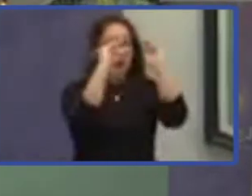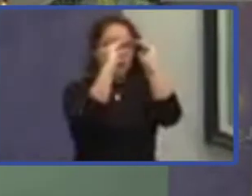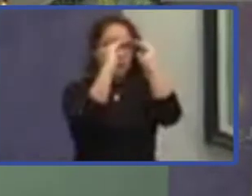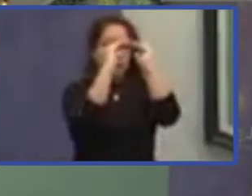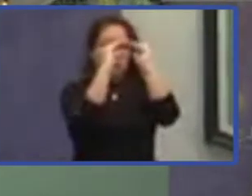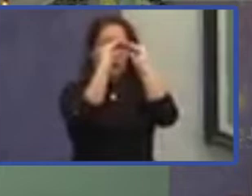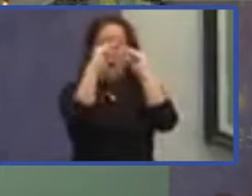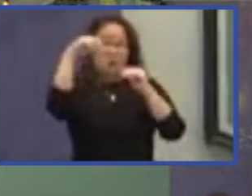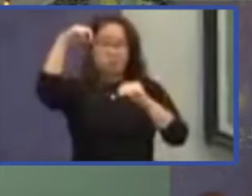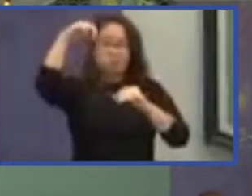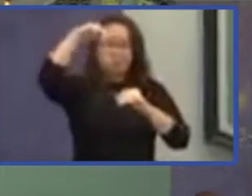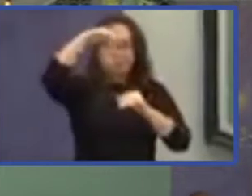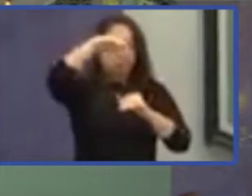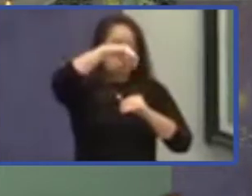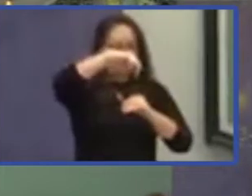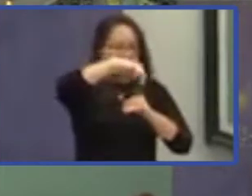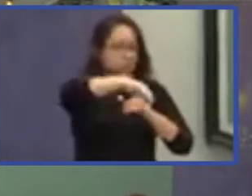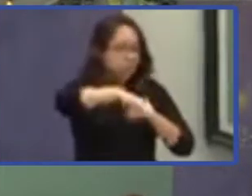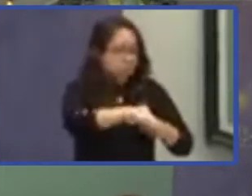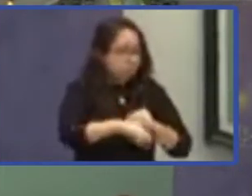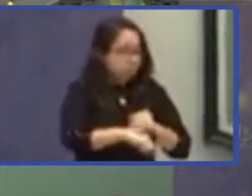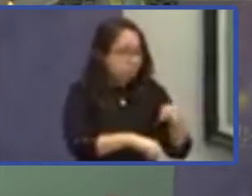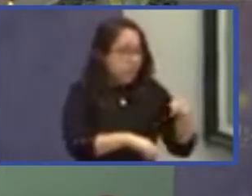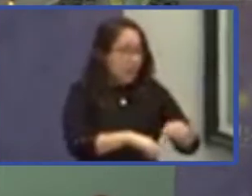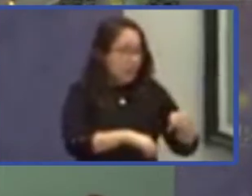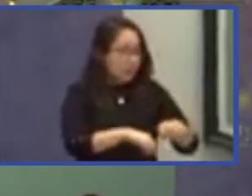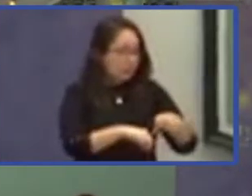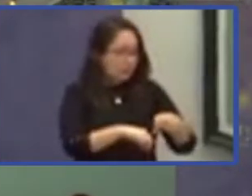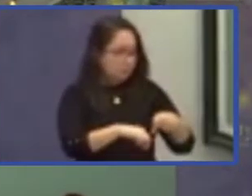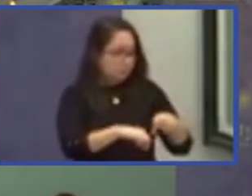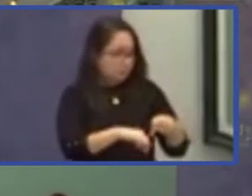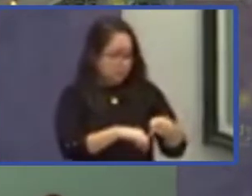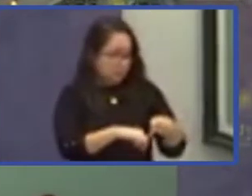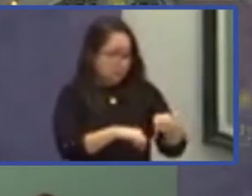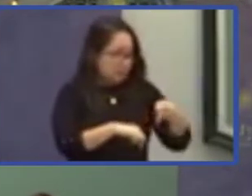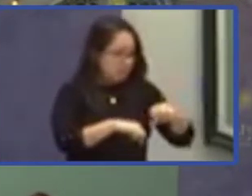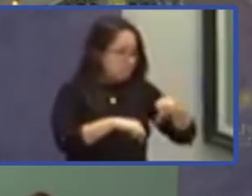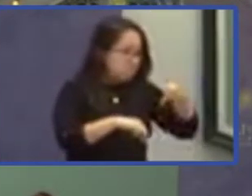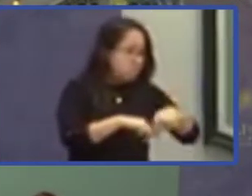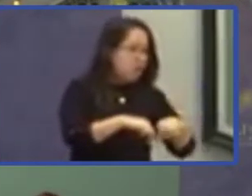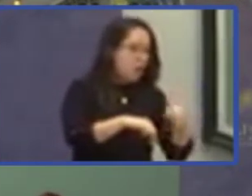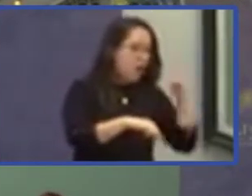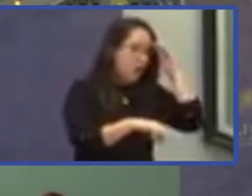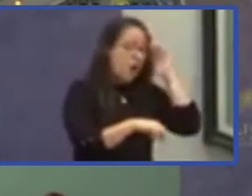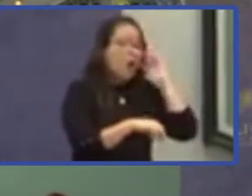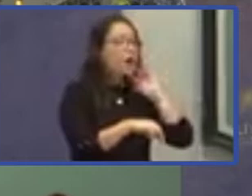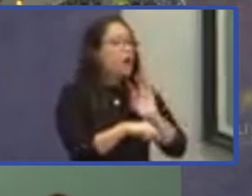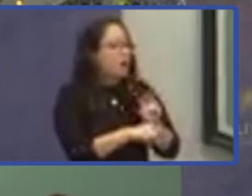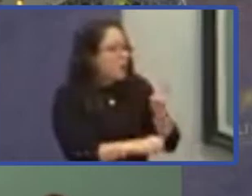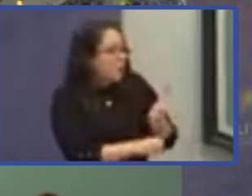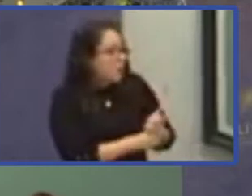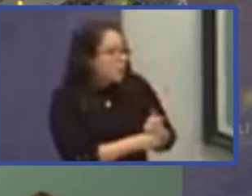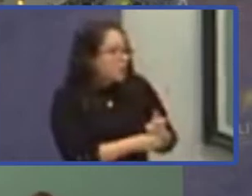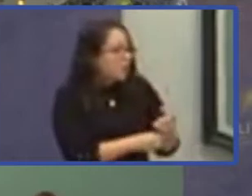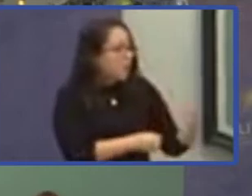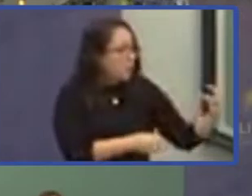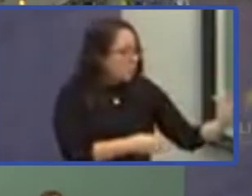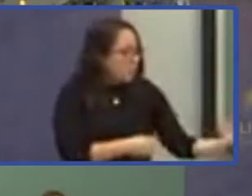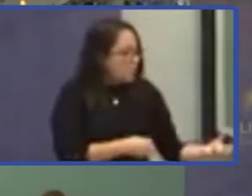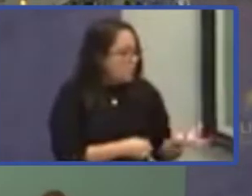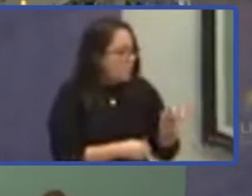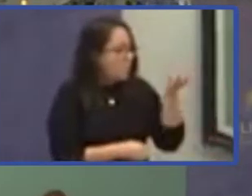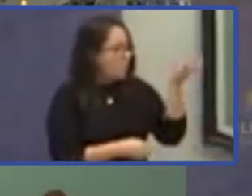y entonces en ese sótano encuentra una esfera tornasolada con un increíble